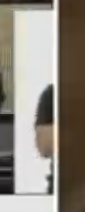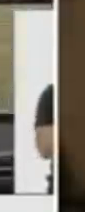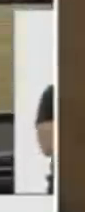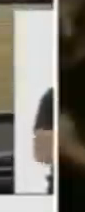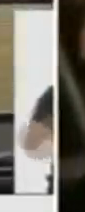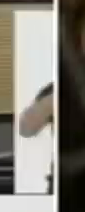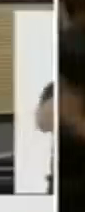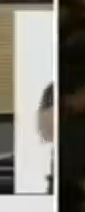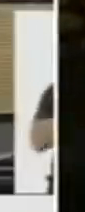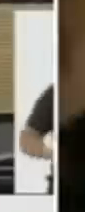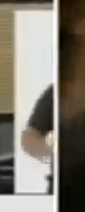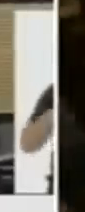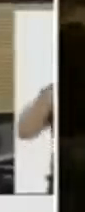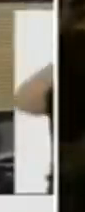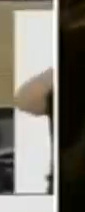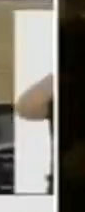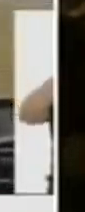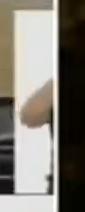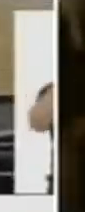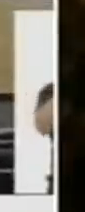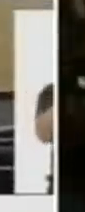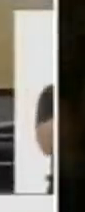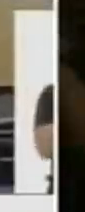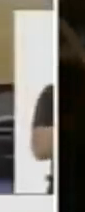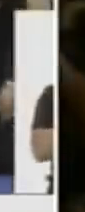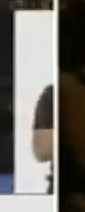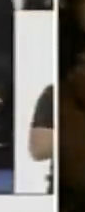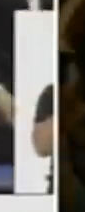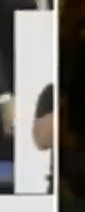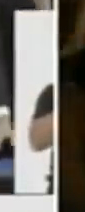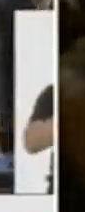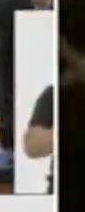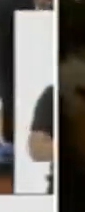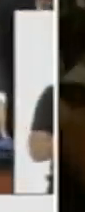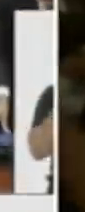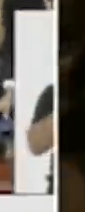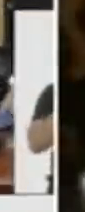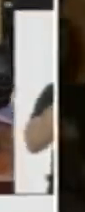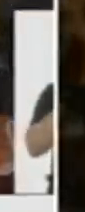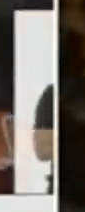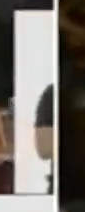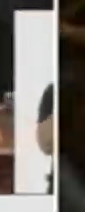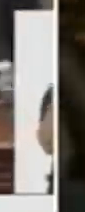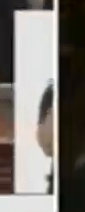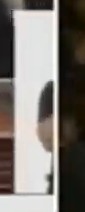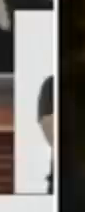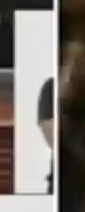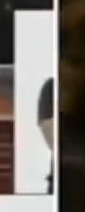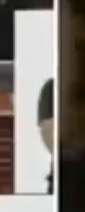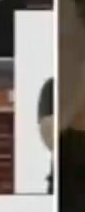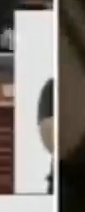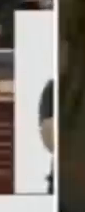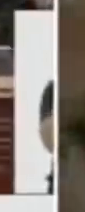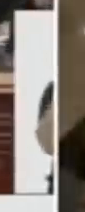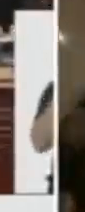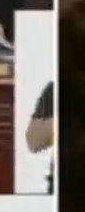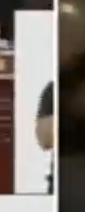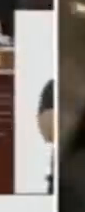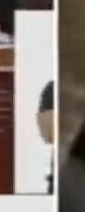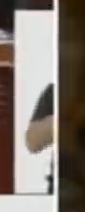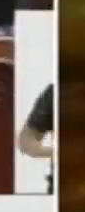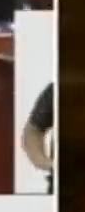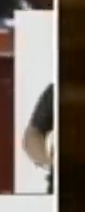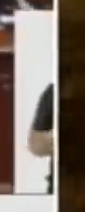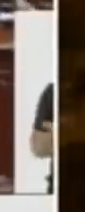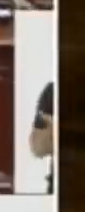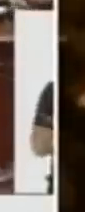buscaba modificar la ley orgánica del tribunal constitucional los parlamentarios deben elegida entonces los magistrados